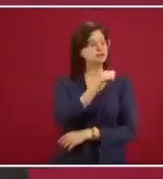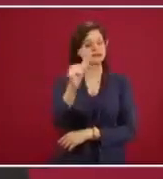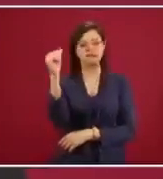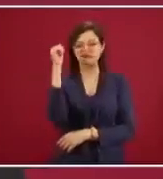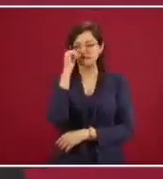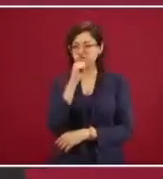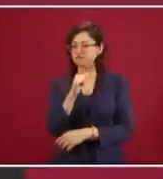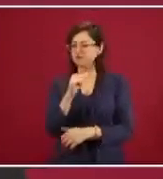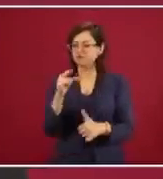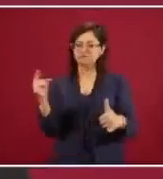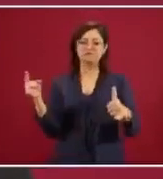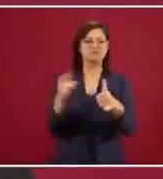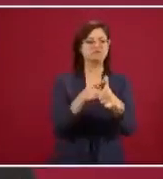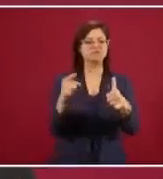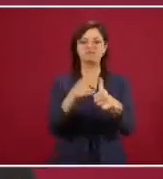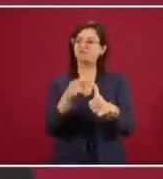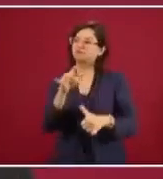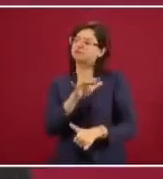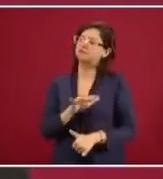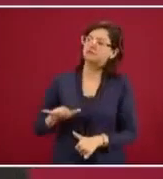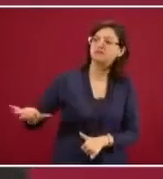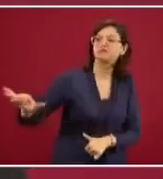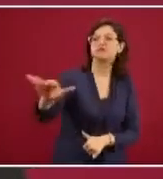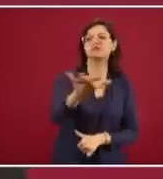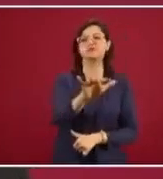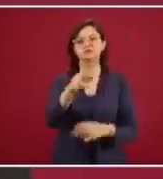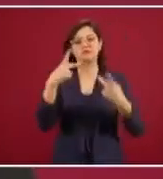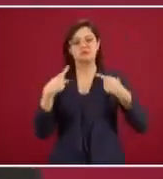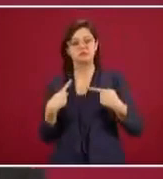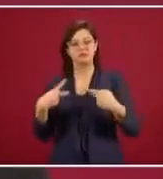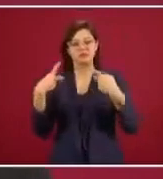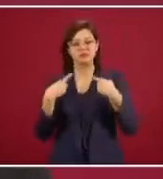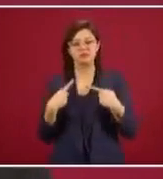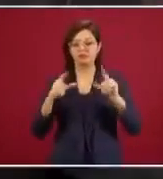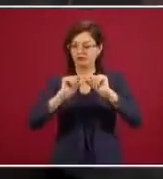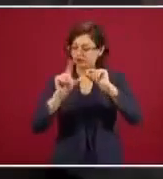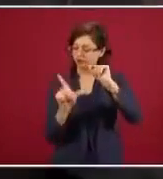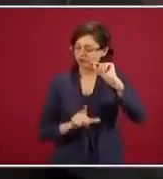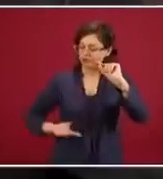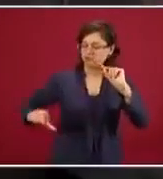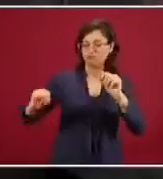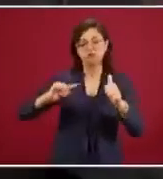adelante el interés general, el interés de la nación,